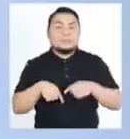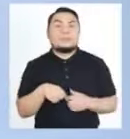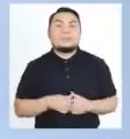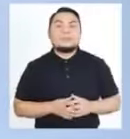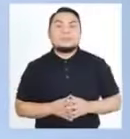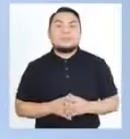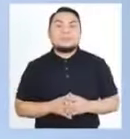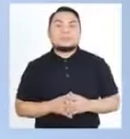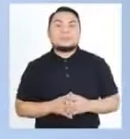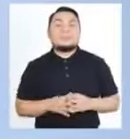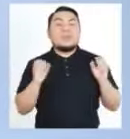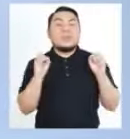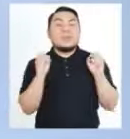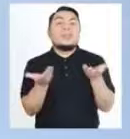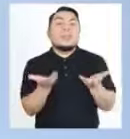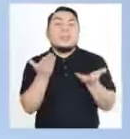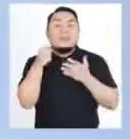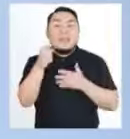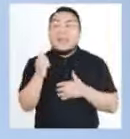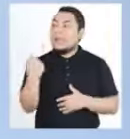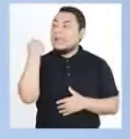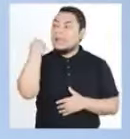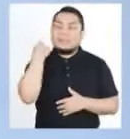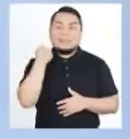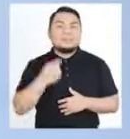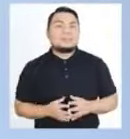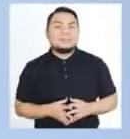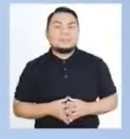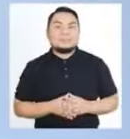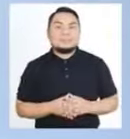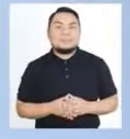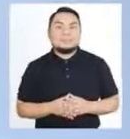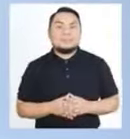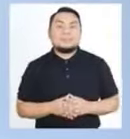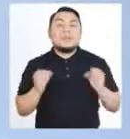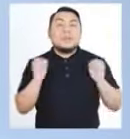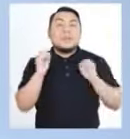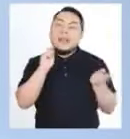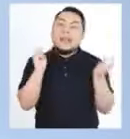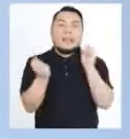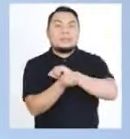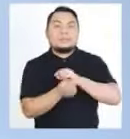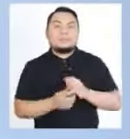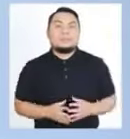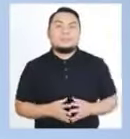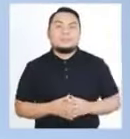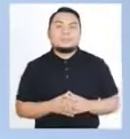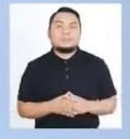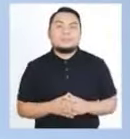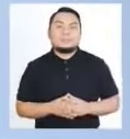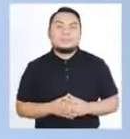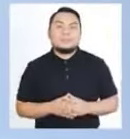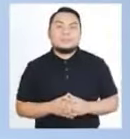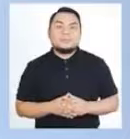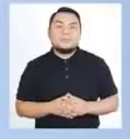piso. O quizás hacia atrás. O al revés.